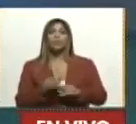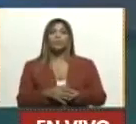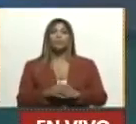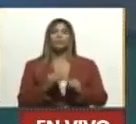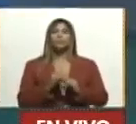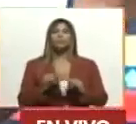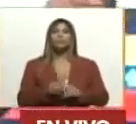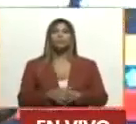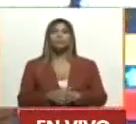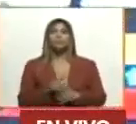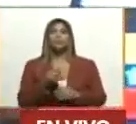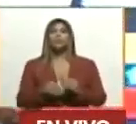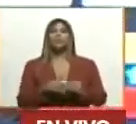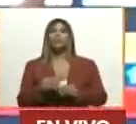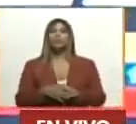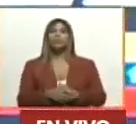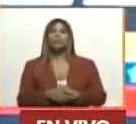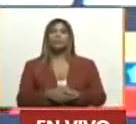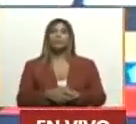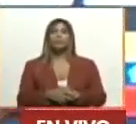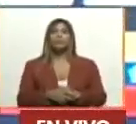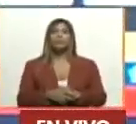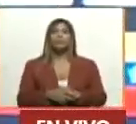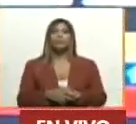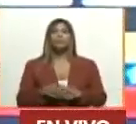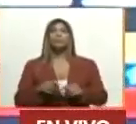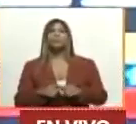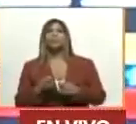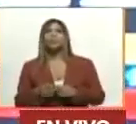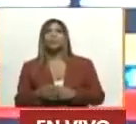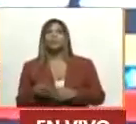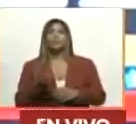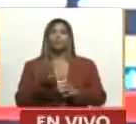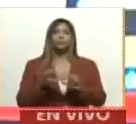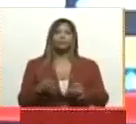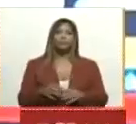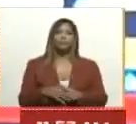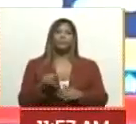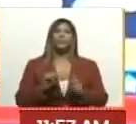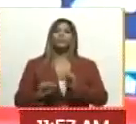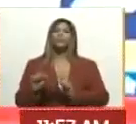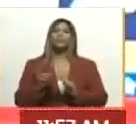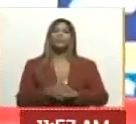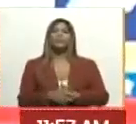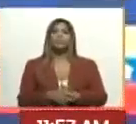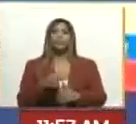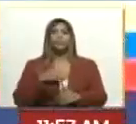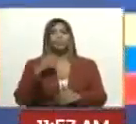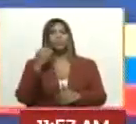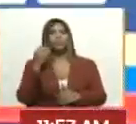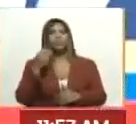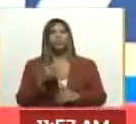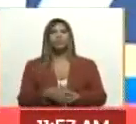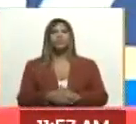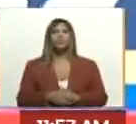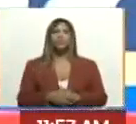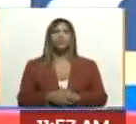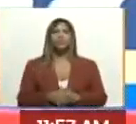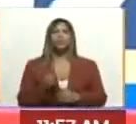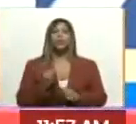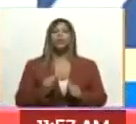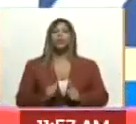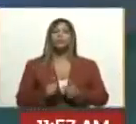y se convierte en un instrumento para criminalizar a la nación a la que ha estado defendiendo. Y yo pienso que ahí